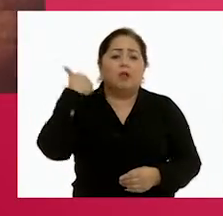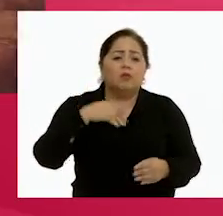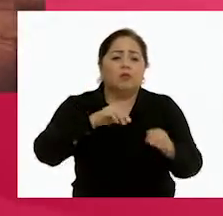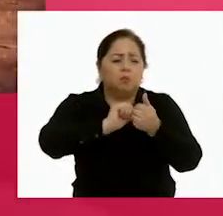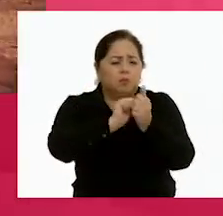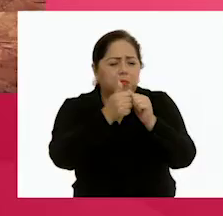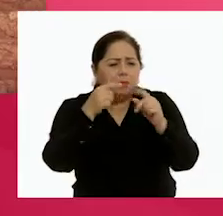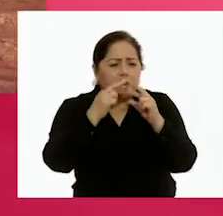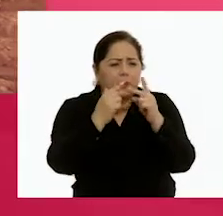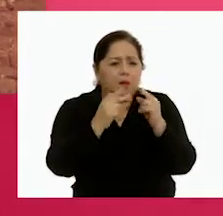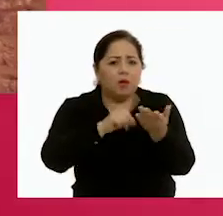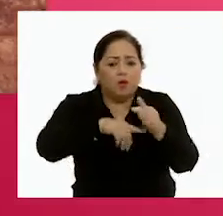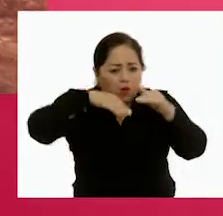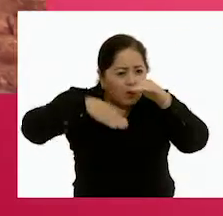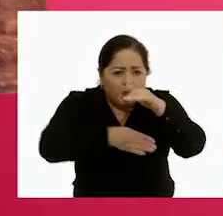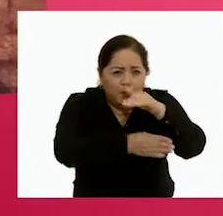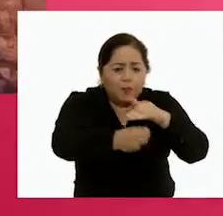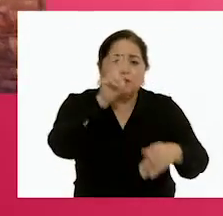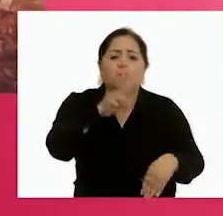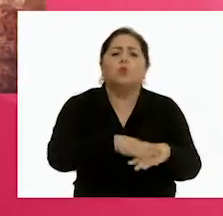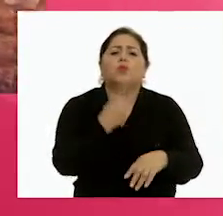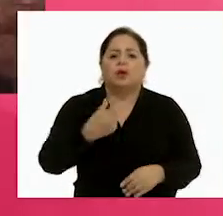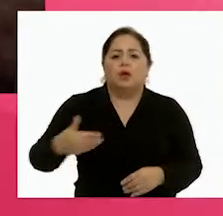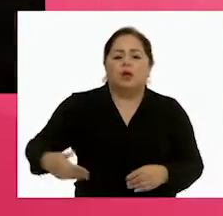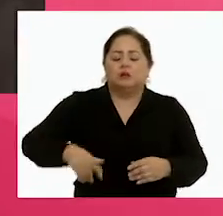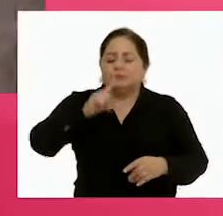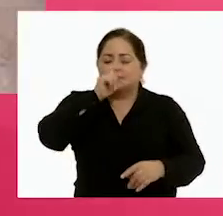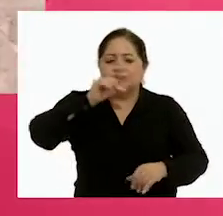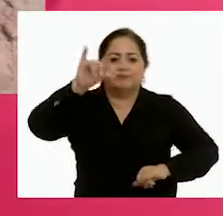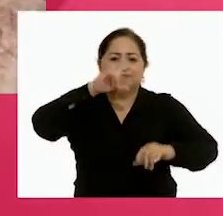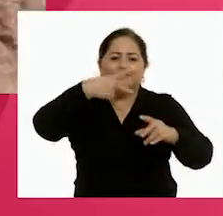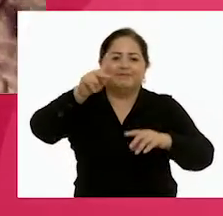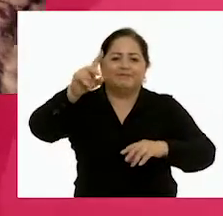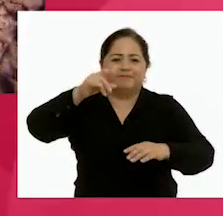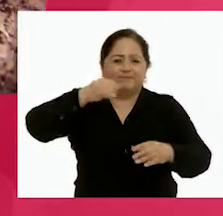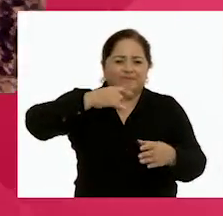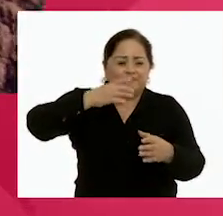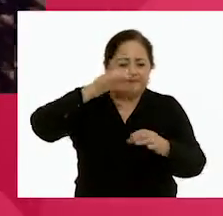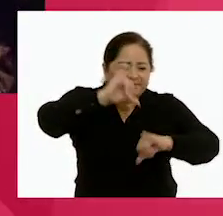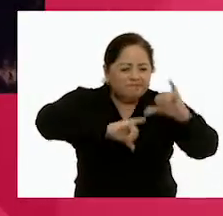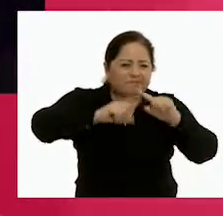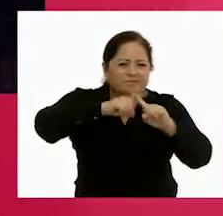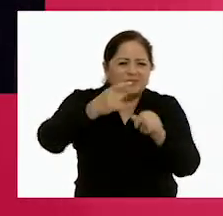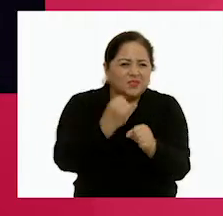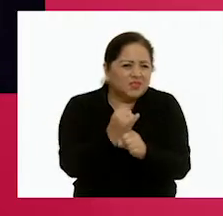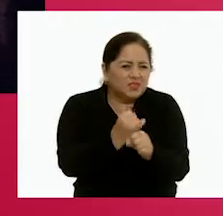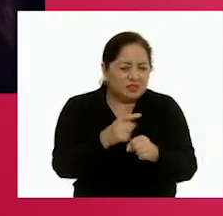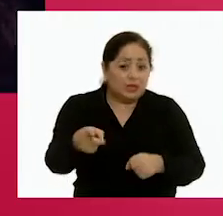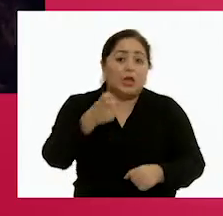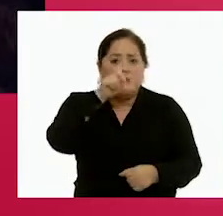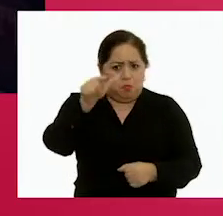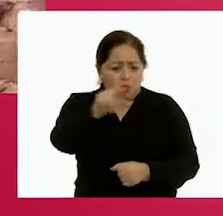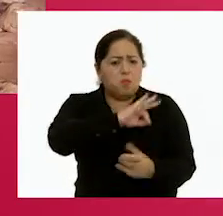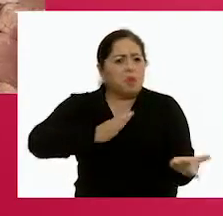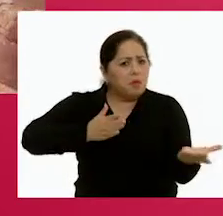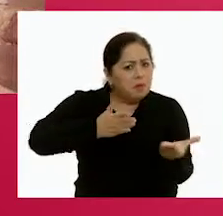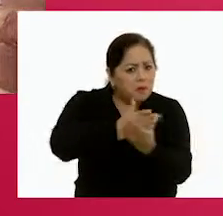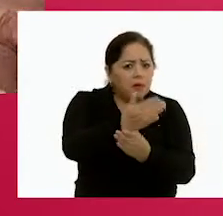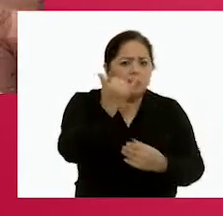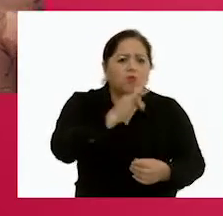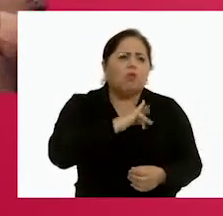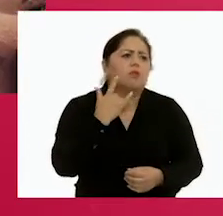y formó varios túneles debido a un accidente geológico. Actualmente, podemos acceder a estos túneles y